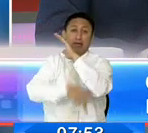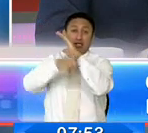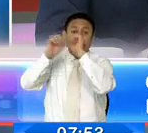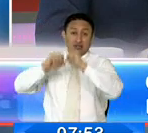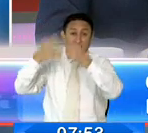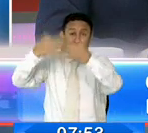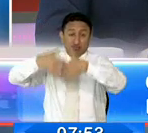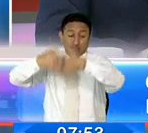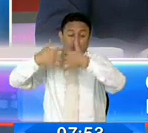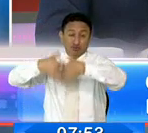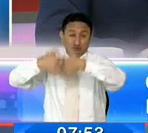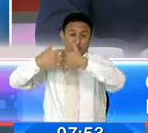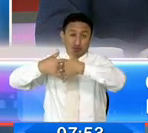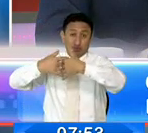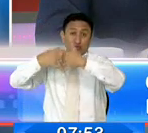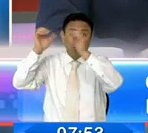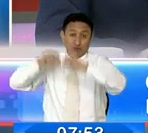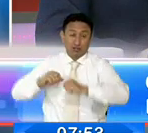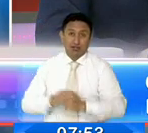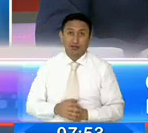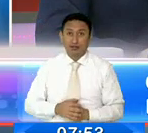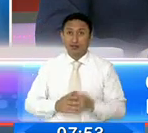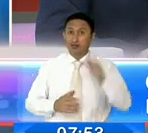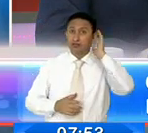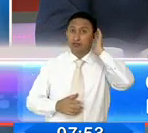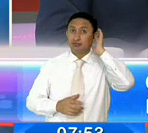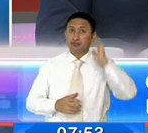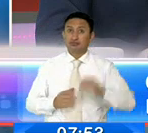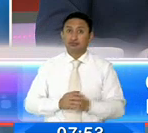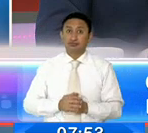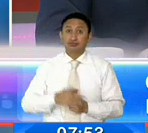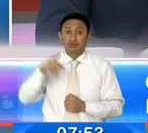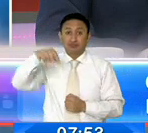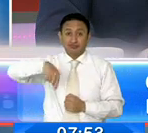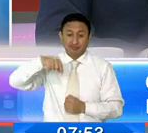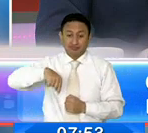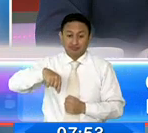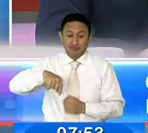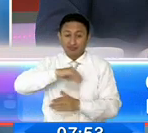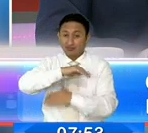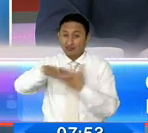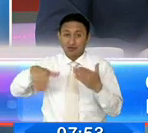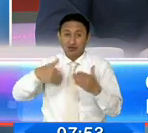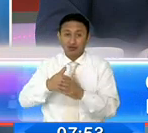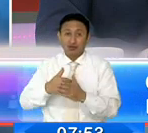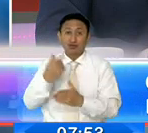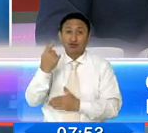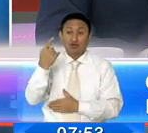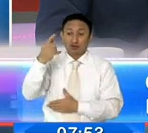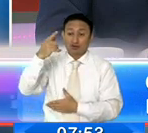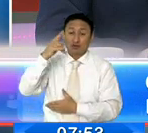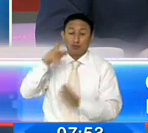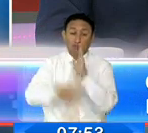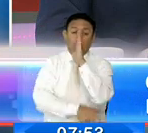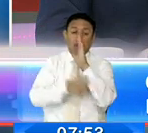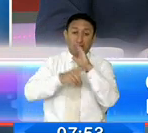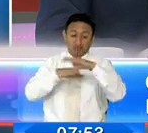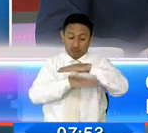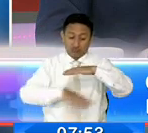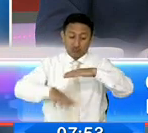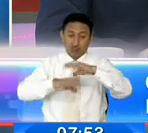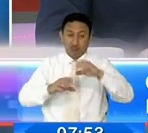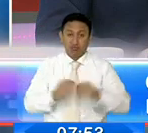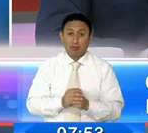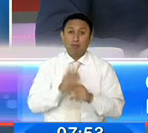conversión para poder precisamente hacer esto, de tomar todos estos fondos de barril que se llaman